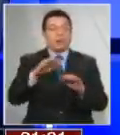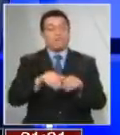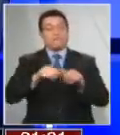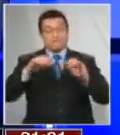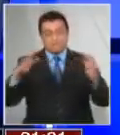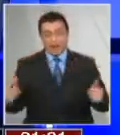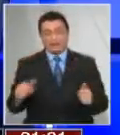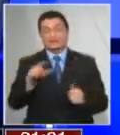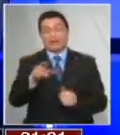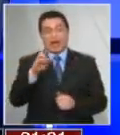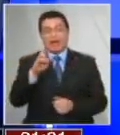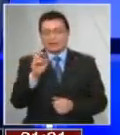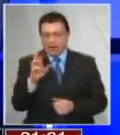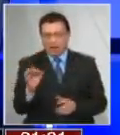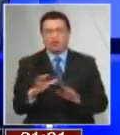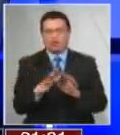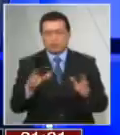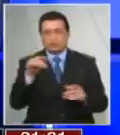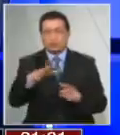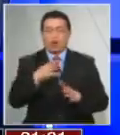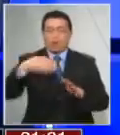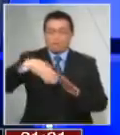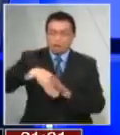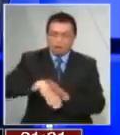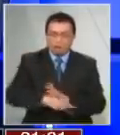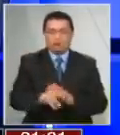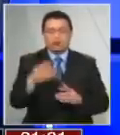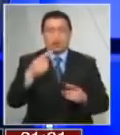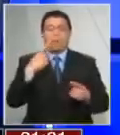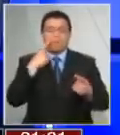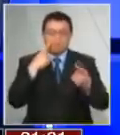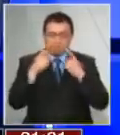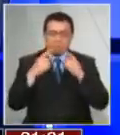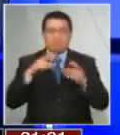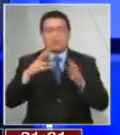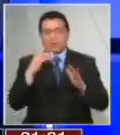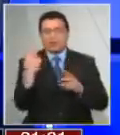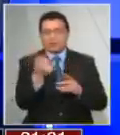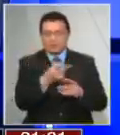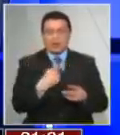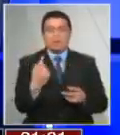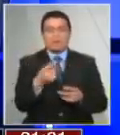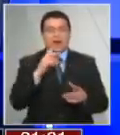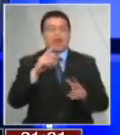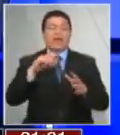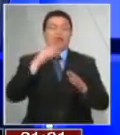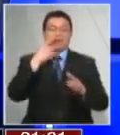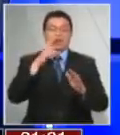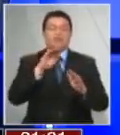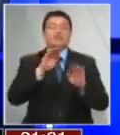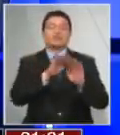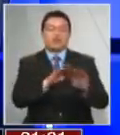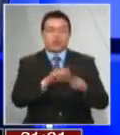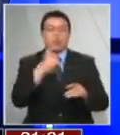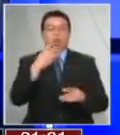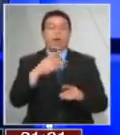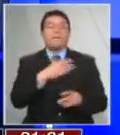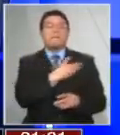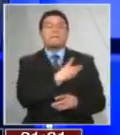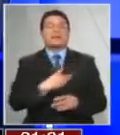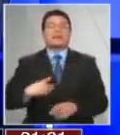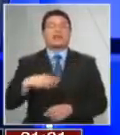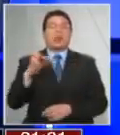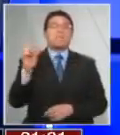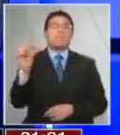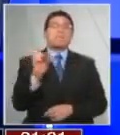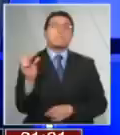aún es creer que la profunda crisis de legitimidad que atraviesa la política chilena se resuelve eligiendo un presidente provisional en